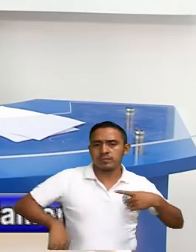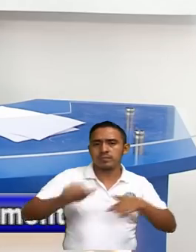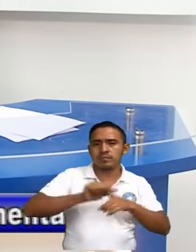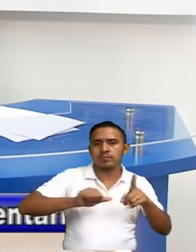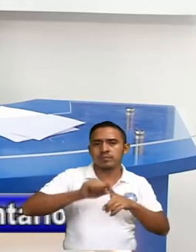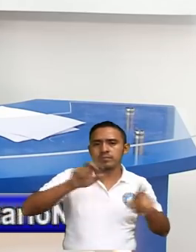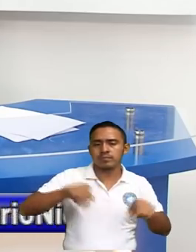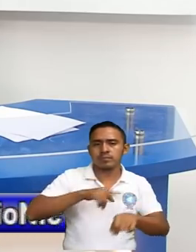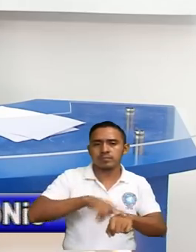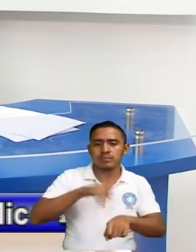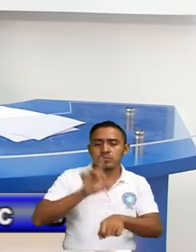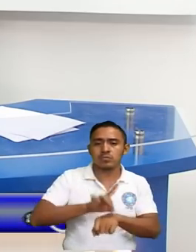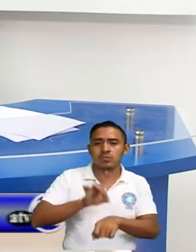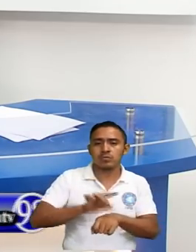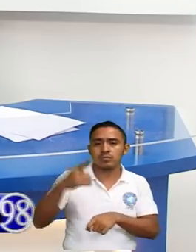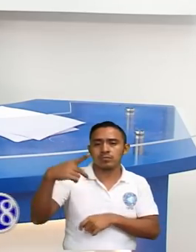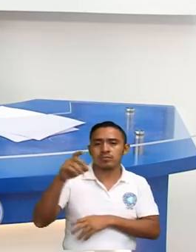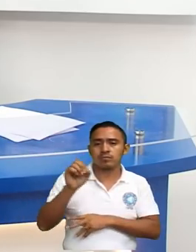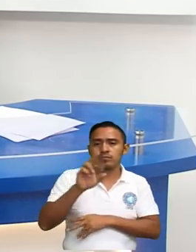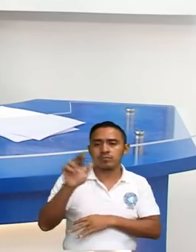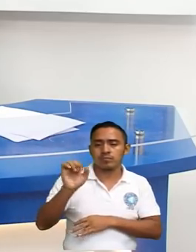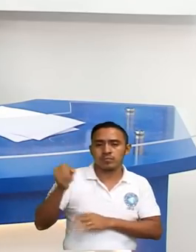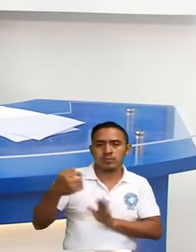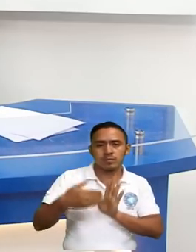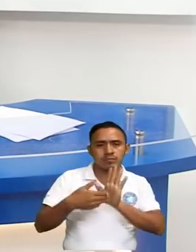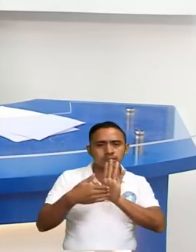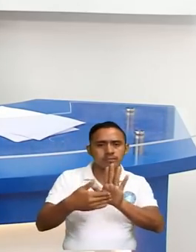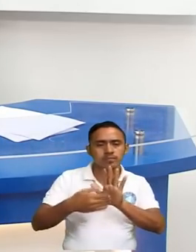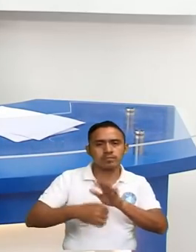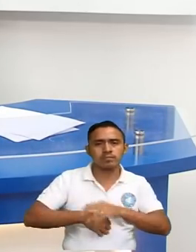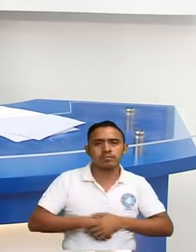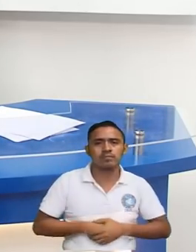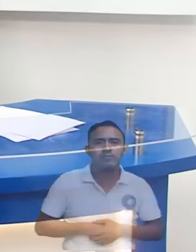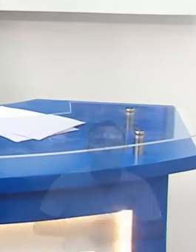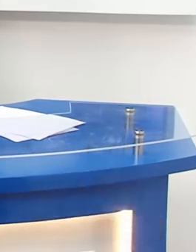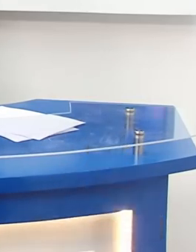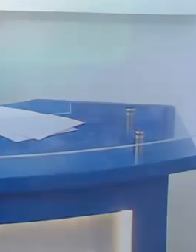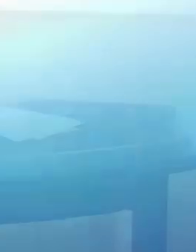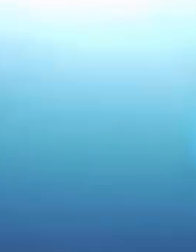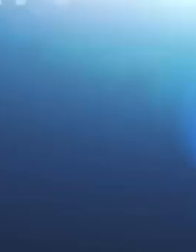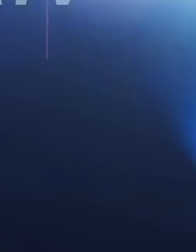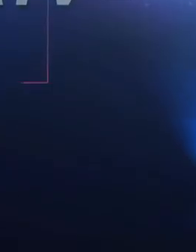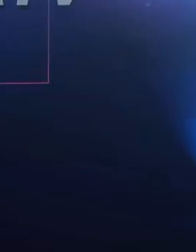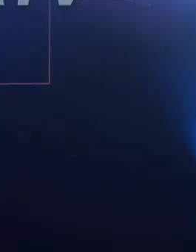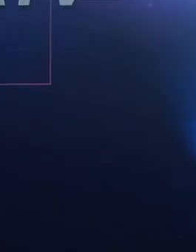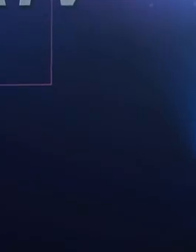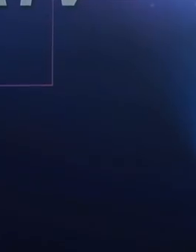Asamblea Nacional, doctor Gustavo Porras. A continuación veamos más detalles.